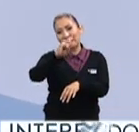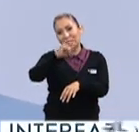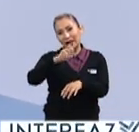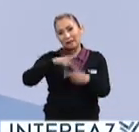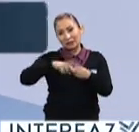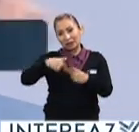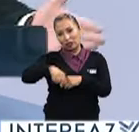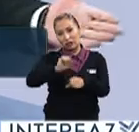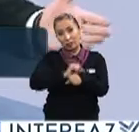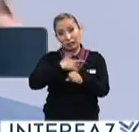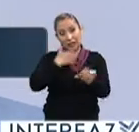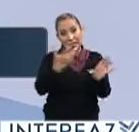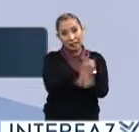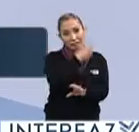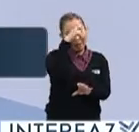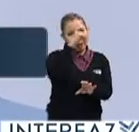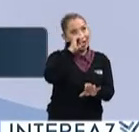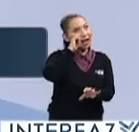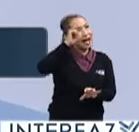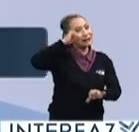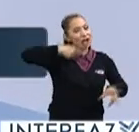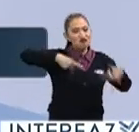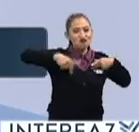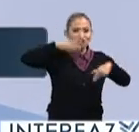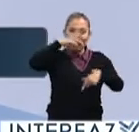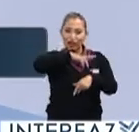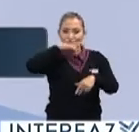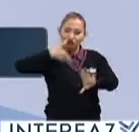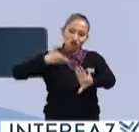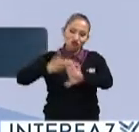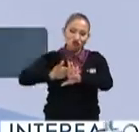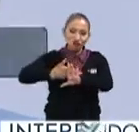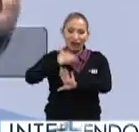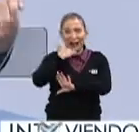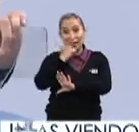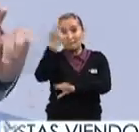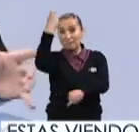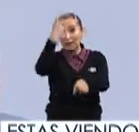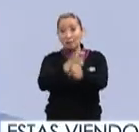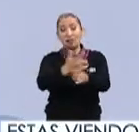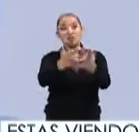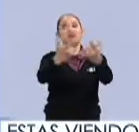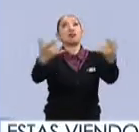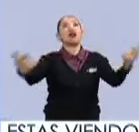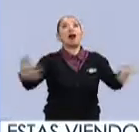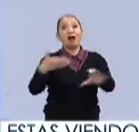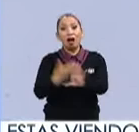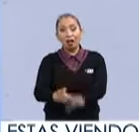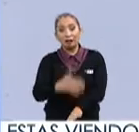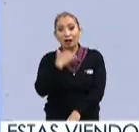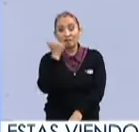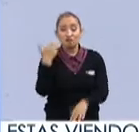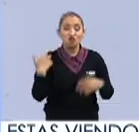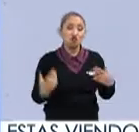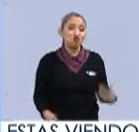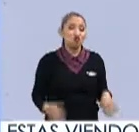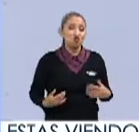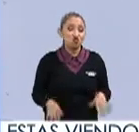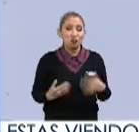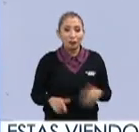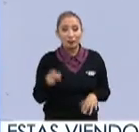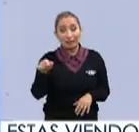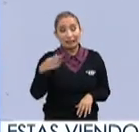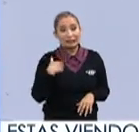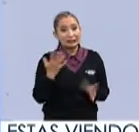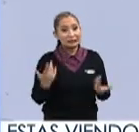iniciando esta semana después de la gran victoria de México ayer en Rusia, en contra de Alemania, primera histórica en contra de la Mannschaft. Sí, es